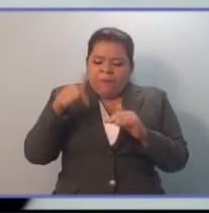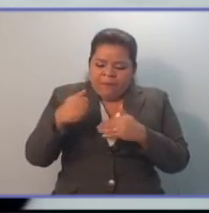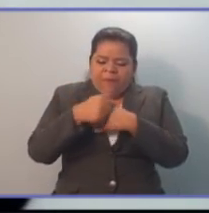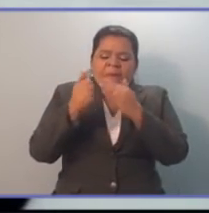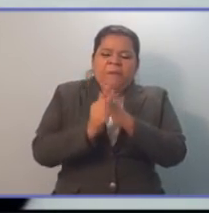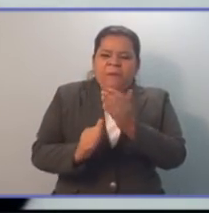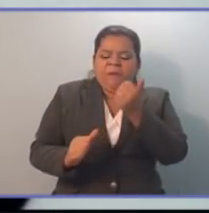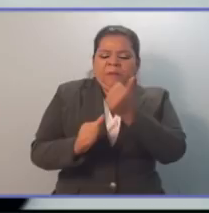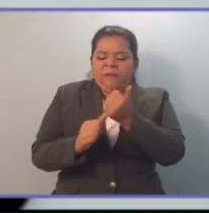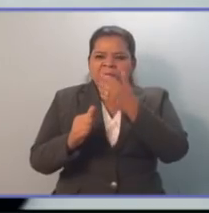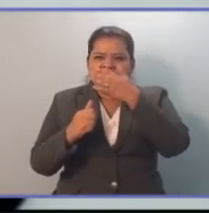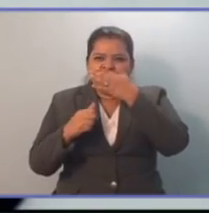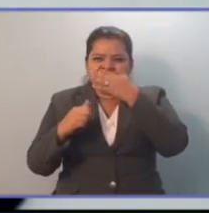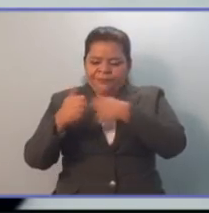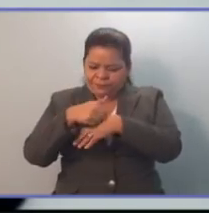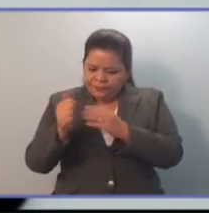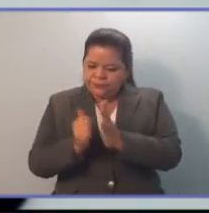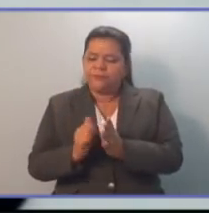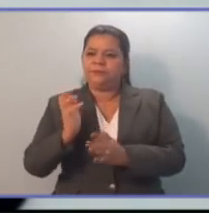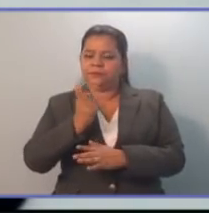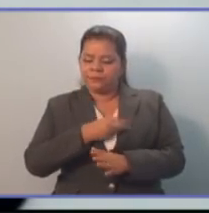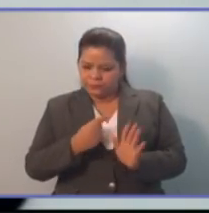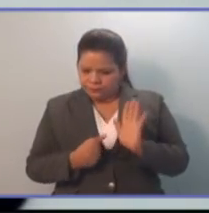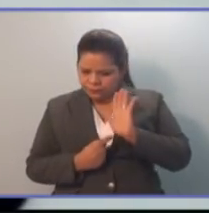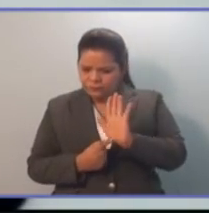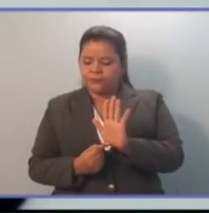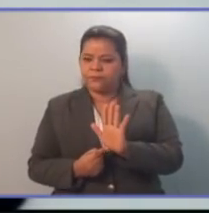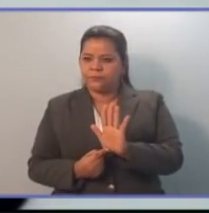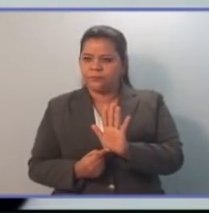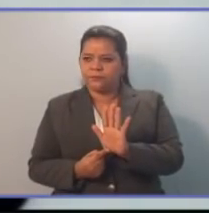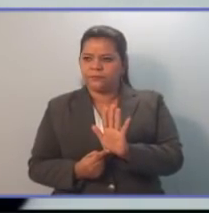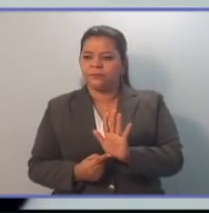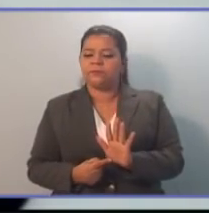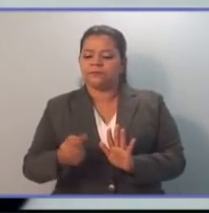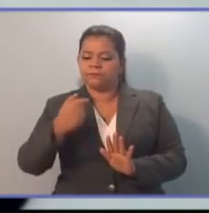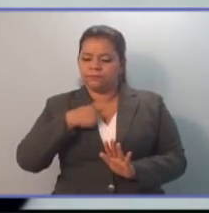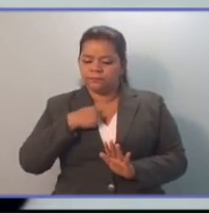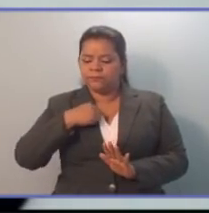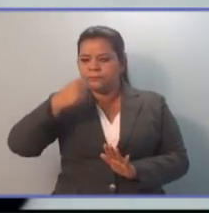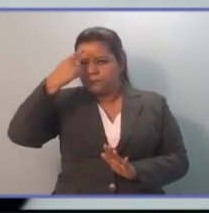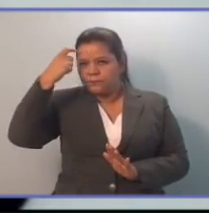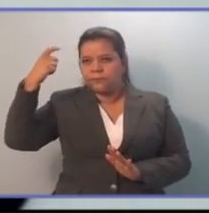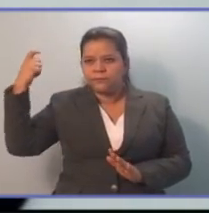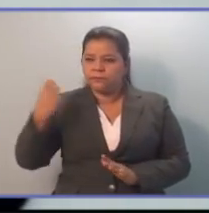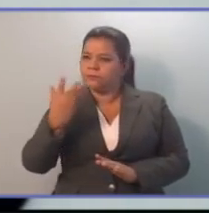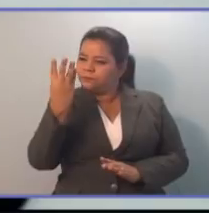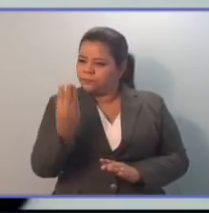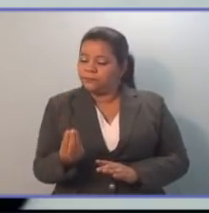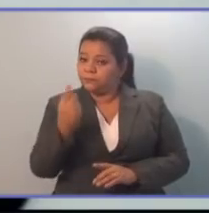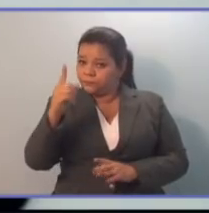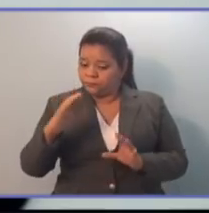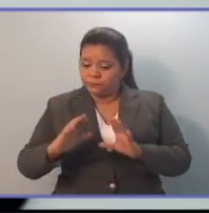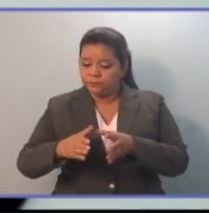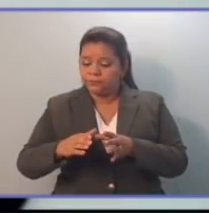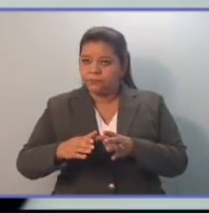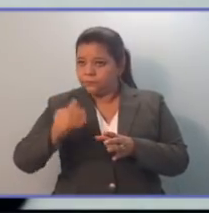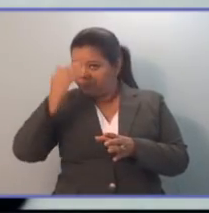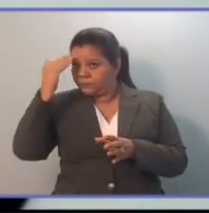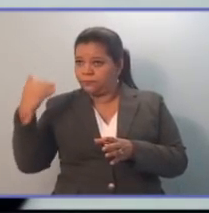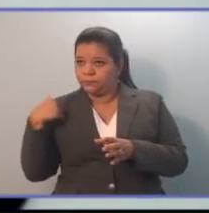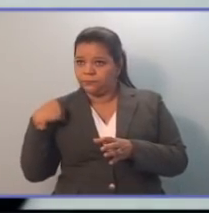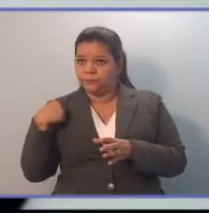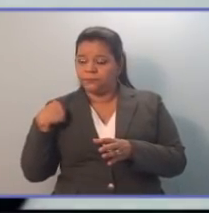asamblea, ante la misma asamblea legislativa. Y tengo presente el día en que una comisión de